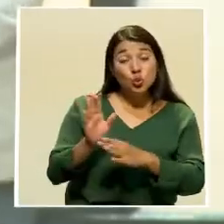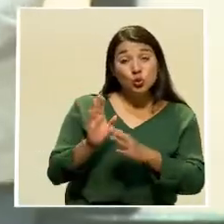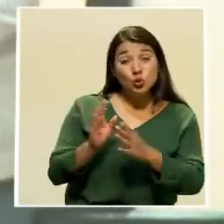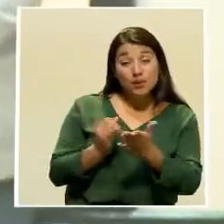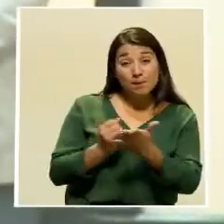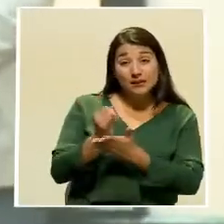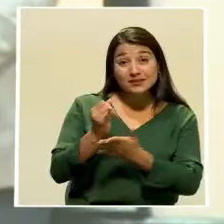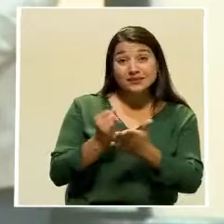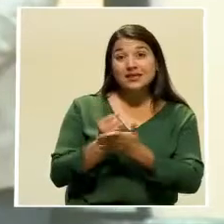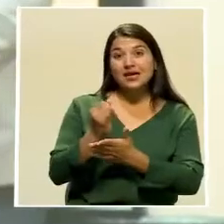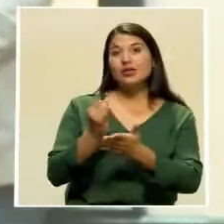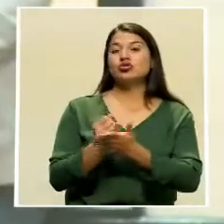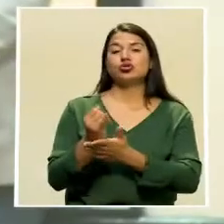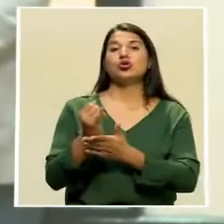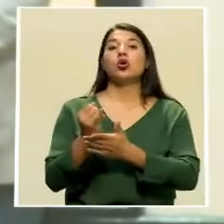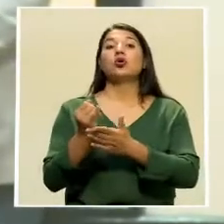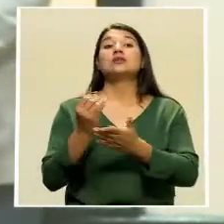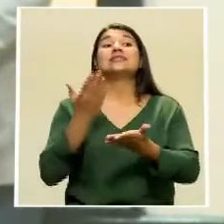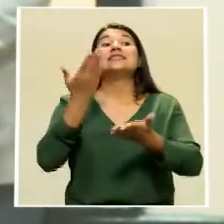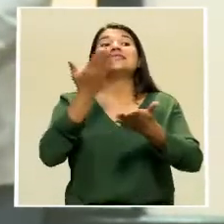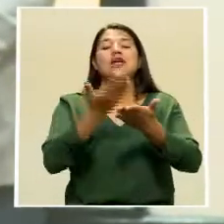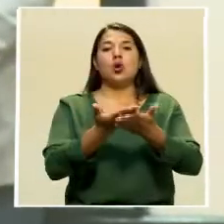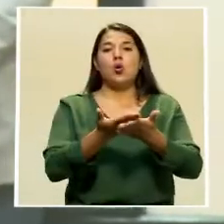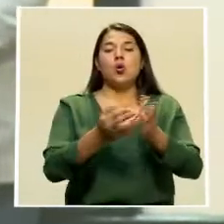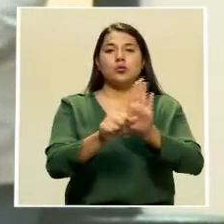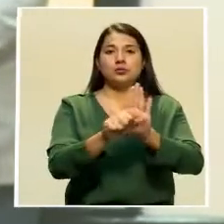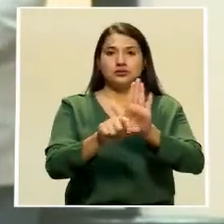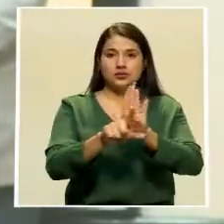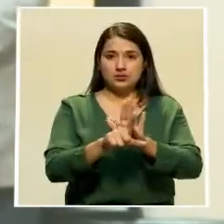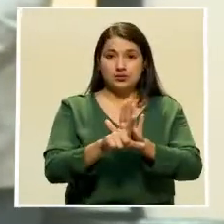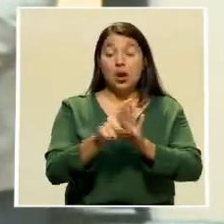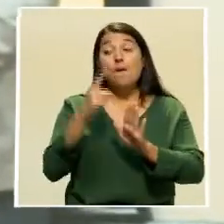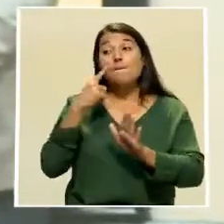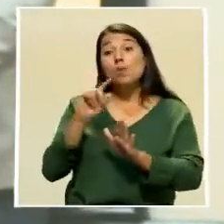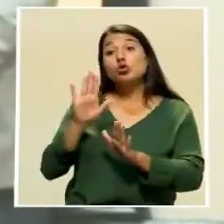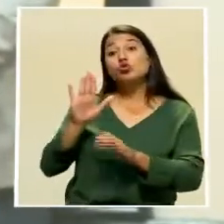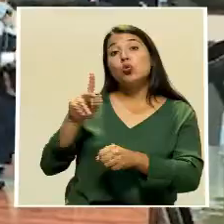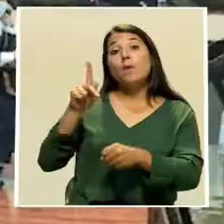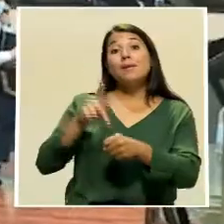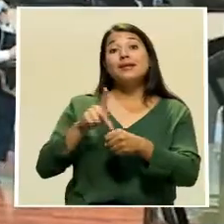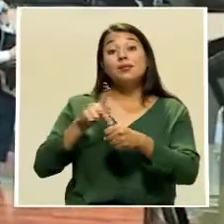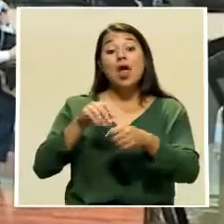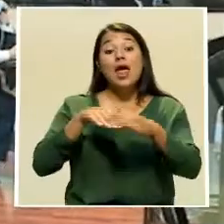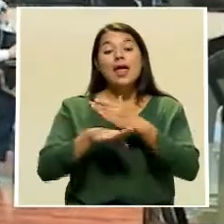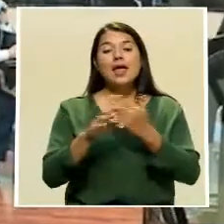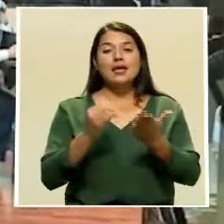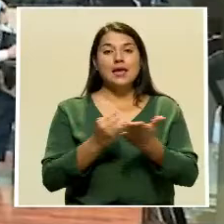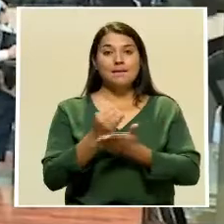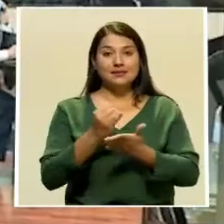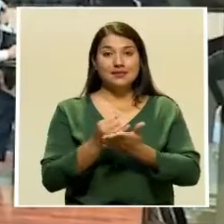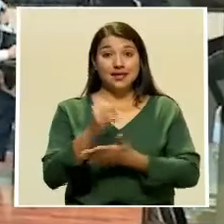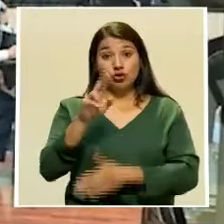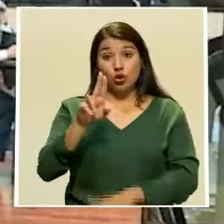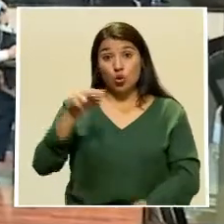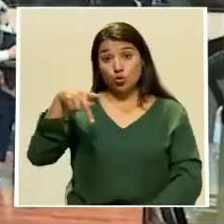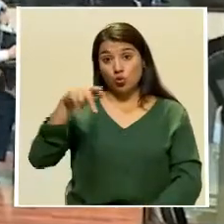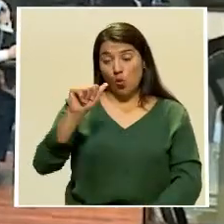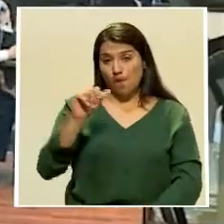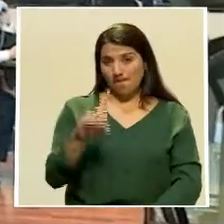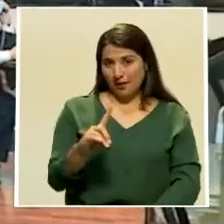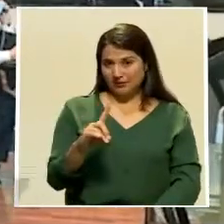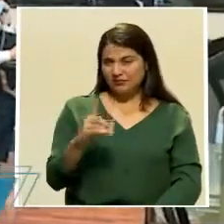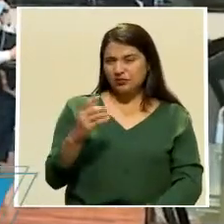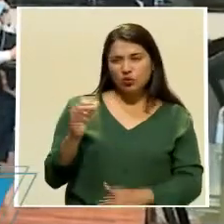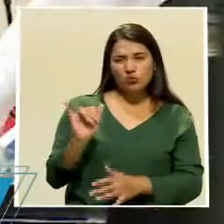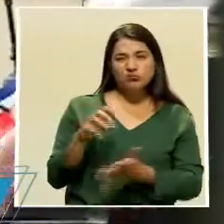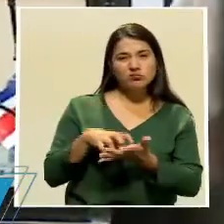debido a los cuestionamientos que tuvo en su actuar con respecto al caso de la Unidad Presidencial de Análisis de Datos, UPAD. además de una serie